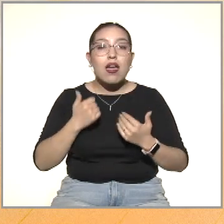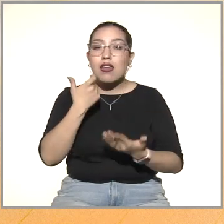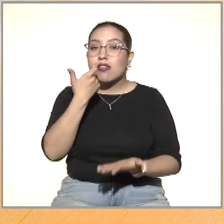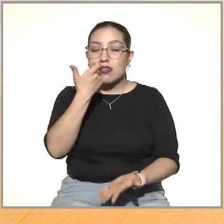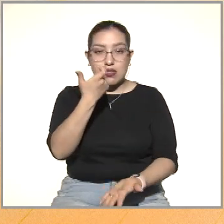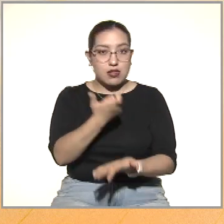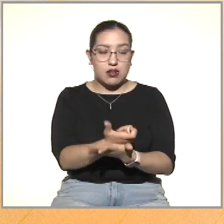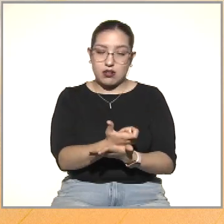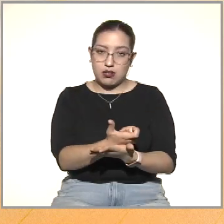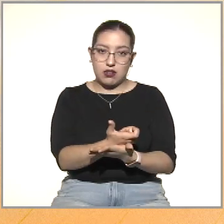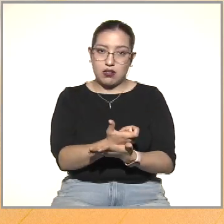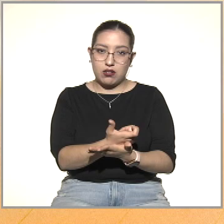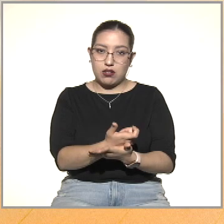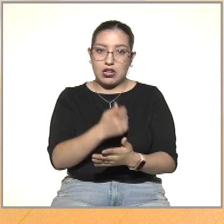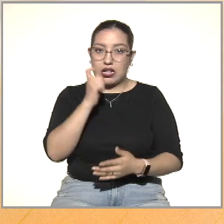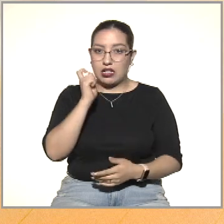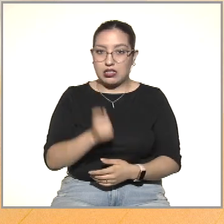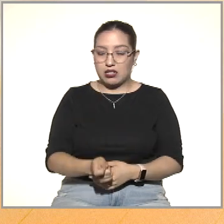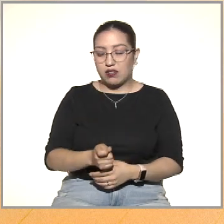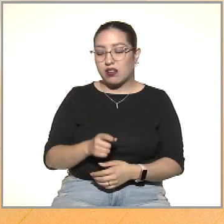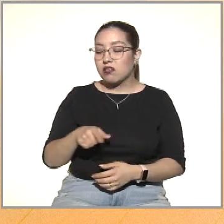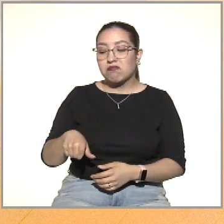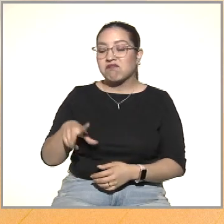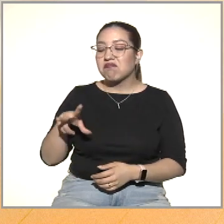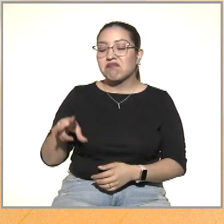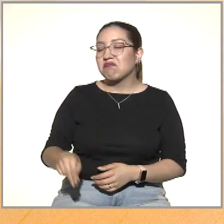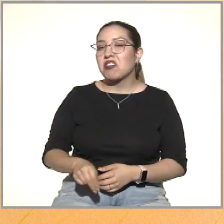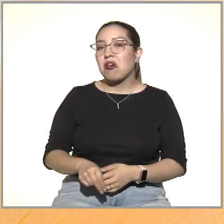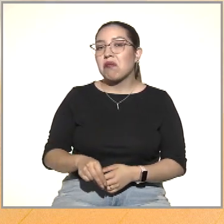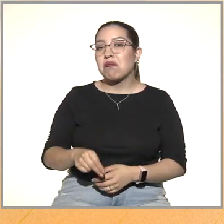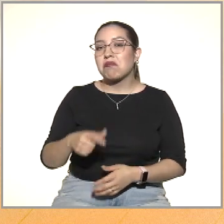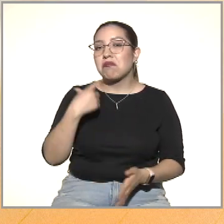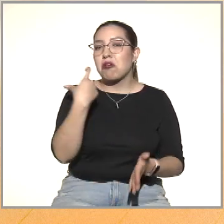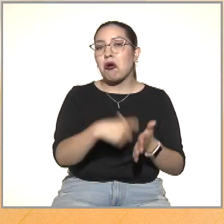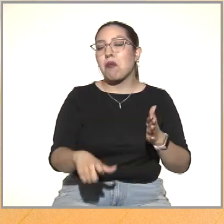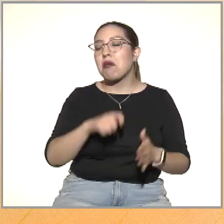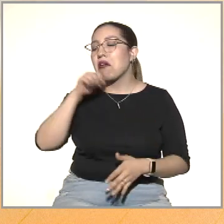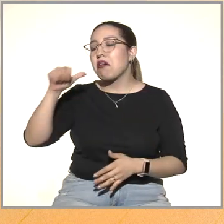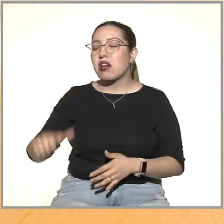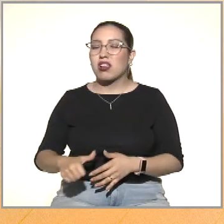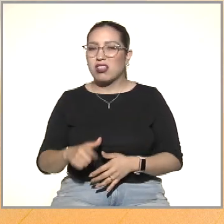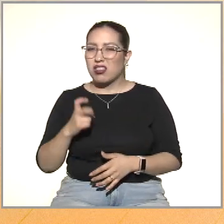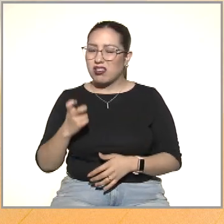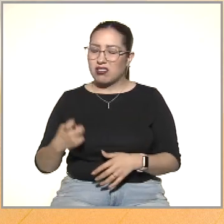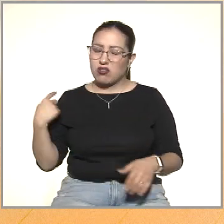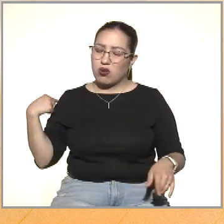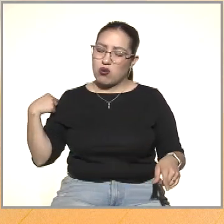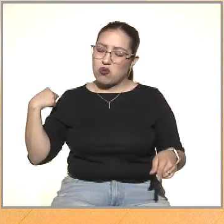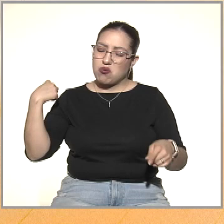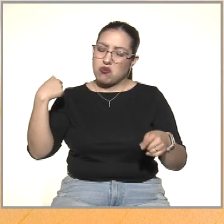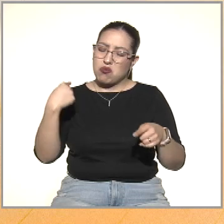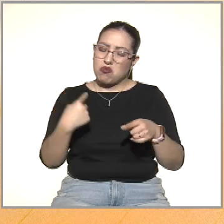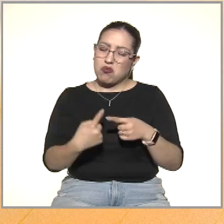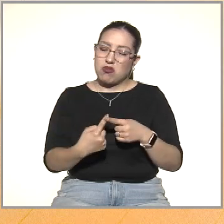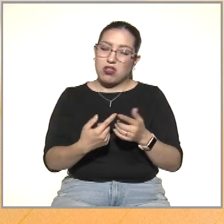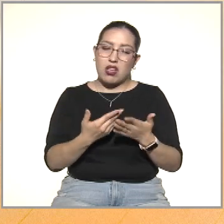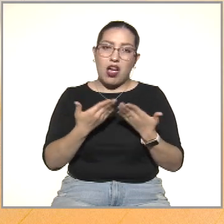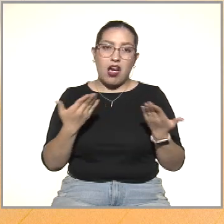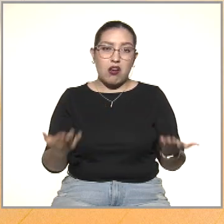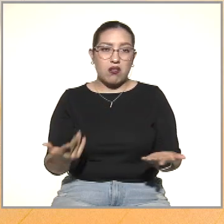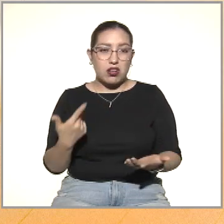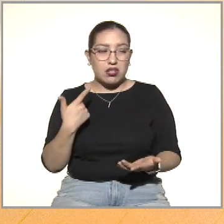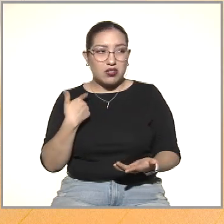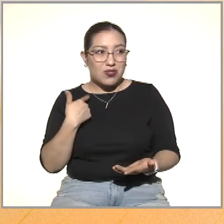fue como de no te lo mereces, como que marcó y limitó mucho al día de hoy querer disfrutar o